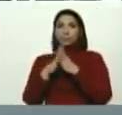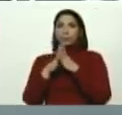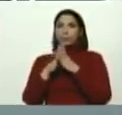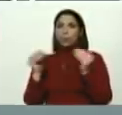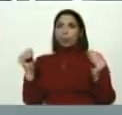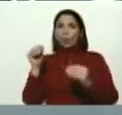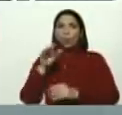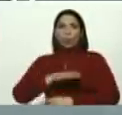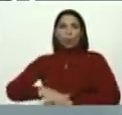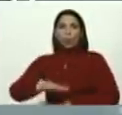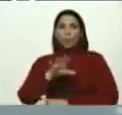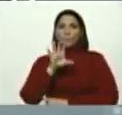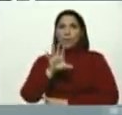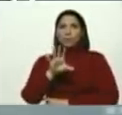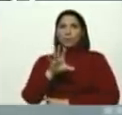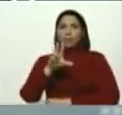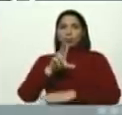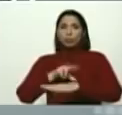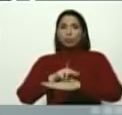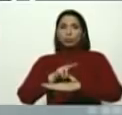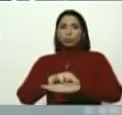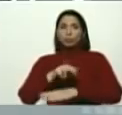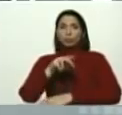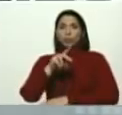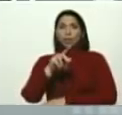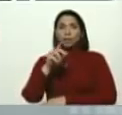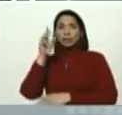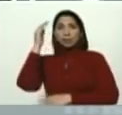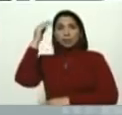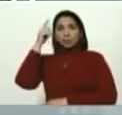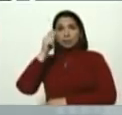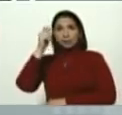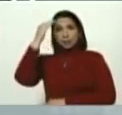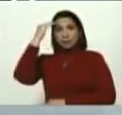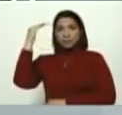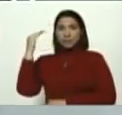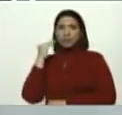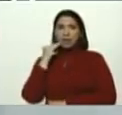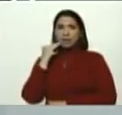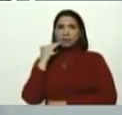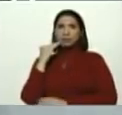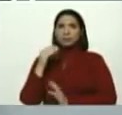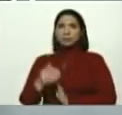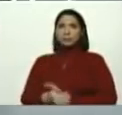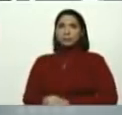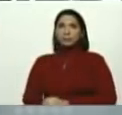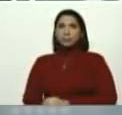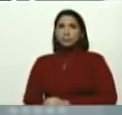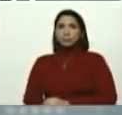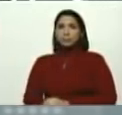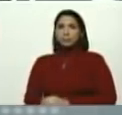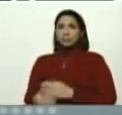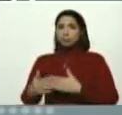un país a la doctora Tibisay Lucena, que durante